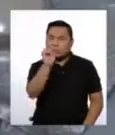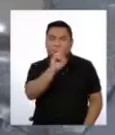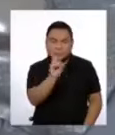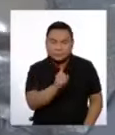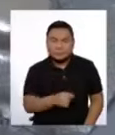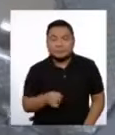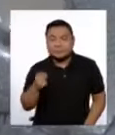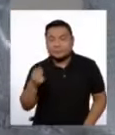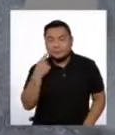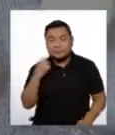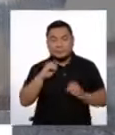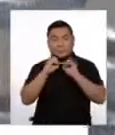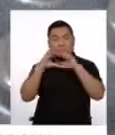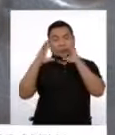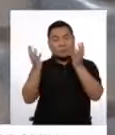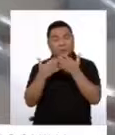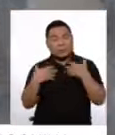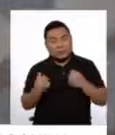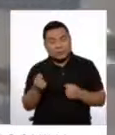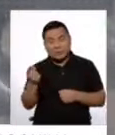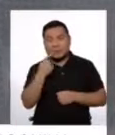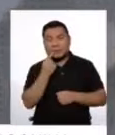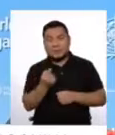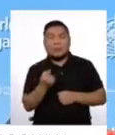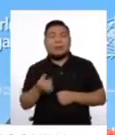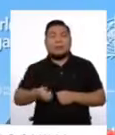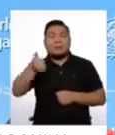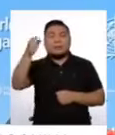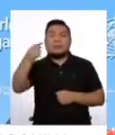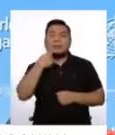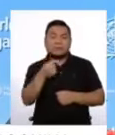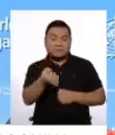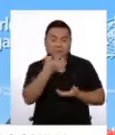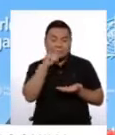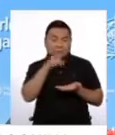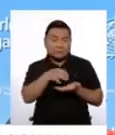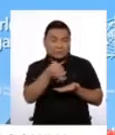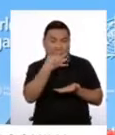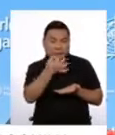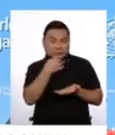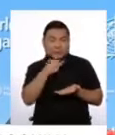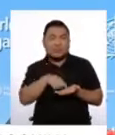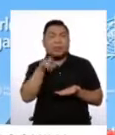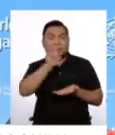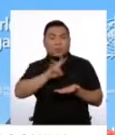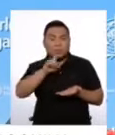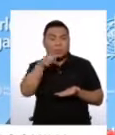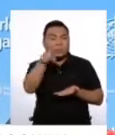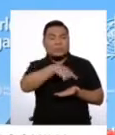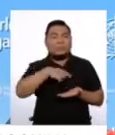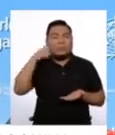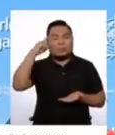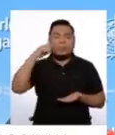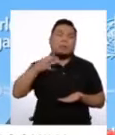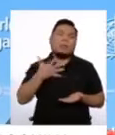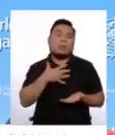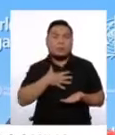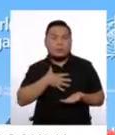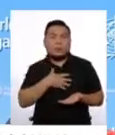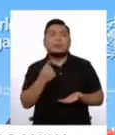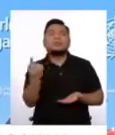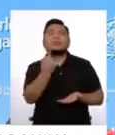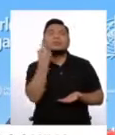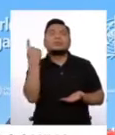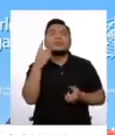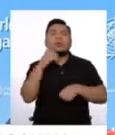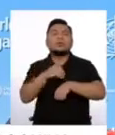ejecutivo del Organismo para Enfermedades Sanitarias, Mike Ryan, indicó que el medicamento antipalúdico que es utilizado para la malaria solo debe usarse en estudios